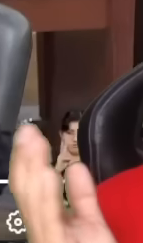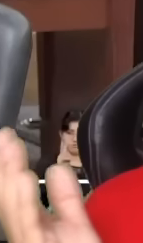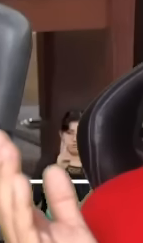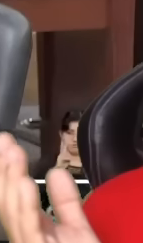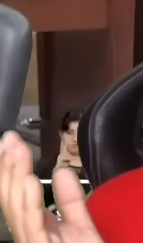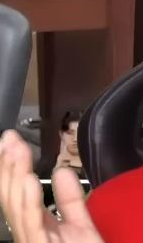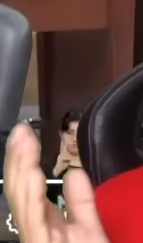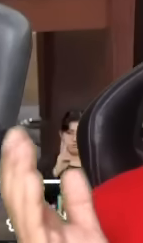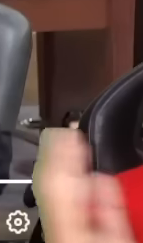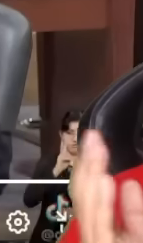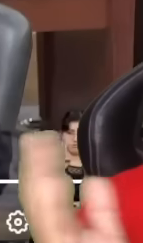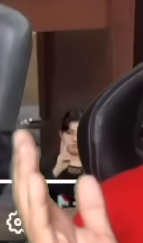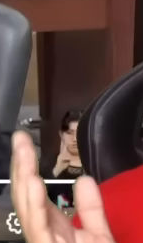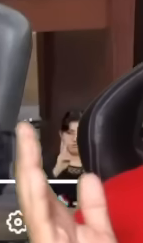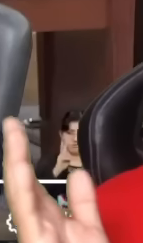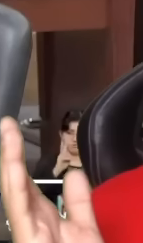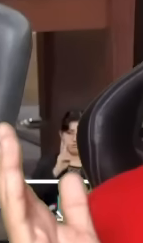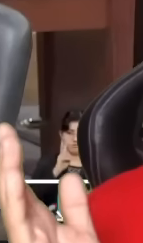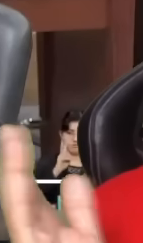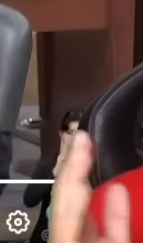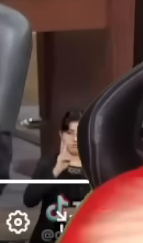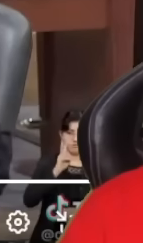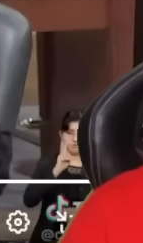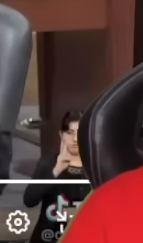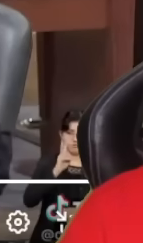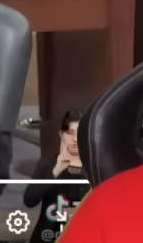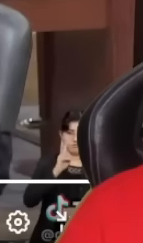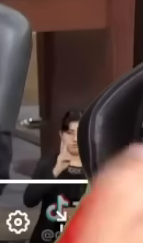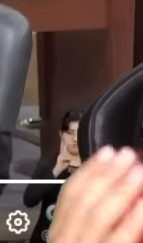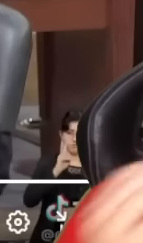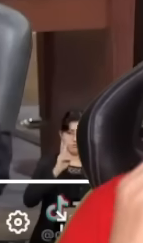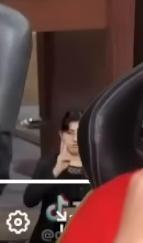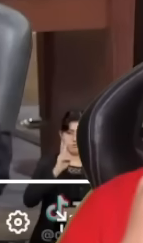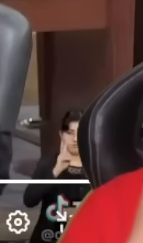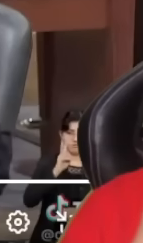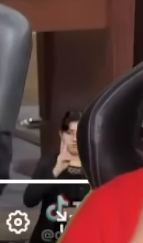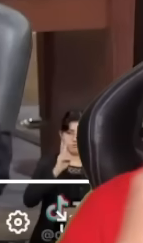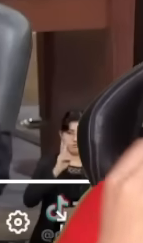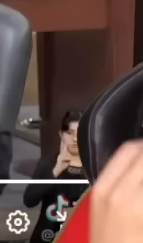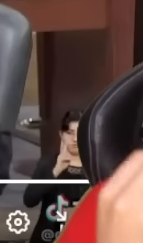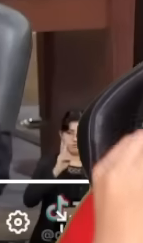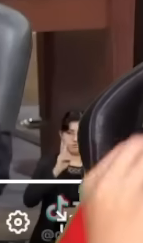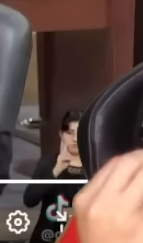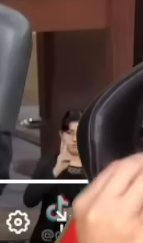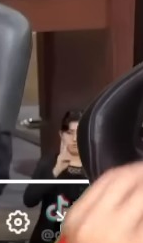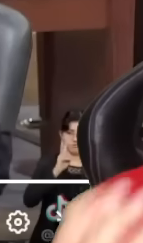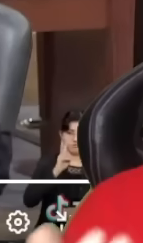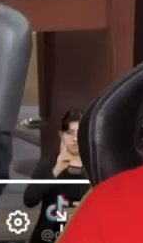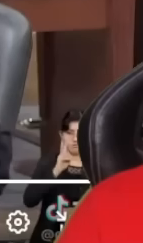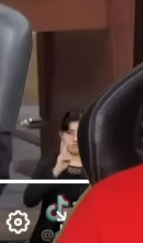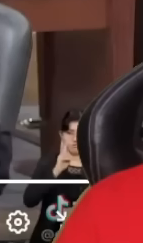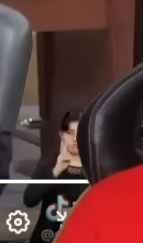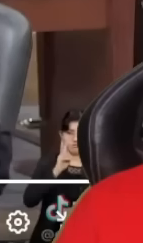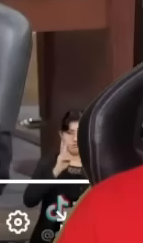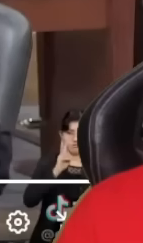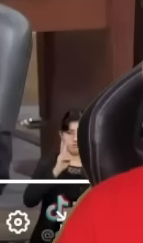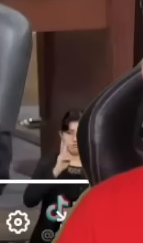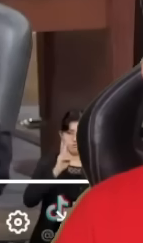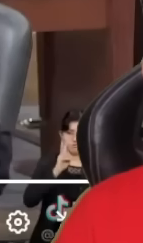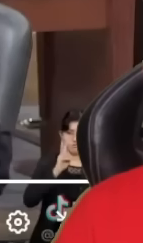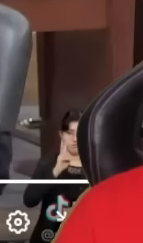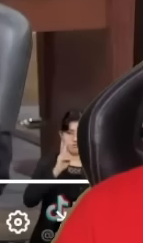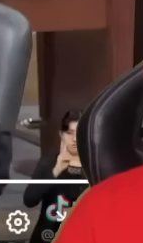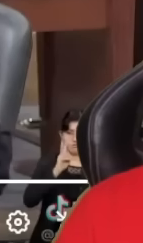país Tan grande sí con tanto recursos como es México en manos de una persona así que ni siquiera es capaz de aunque sea pegarle una